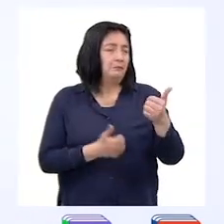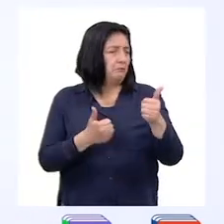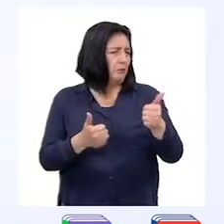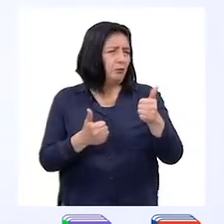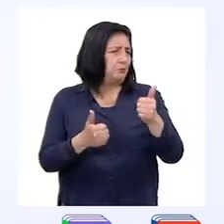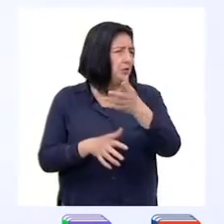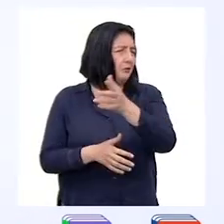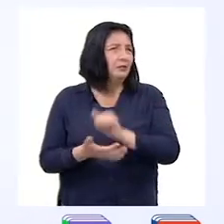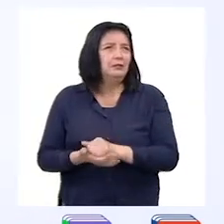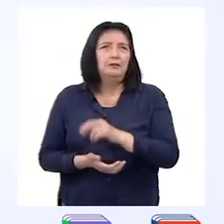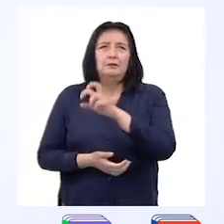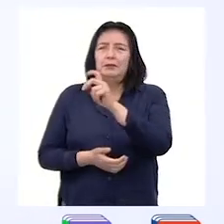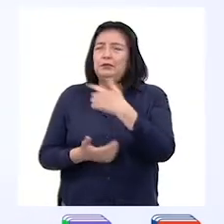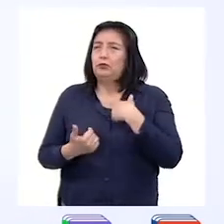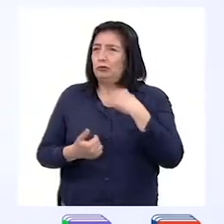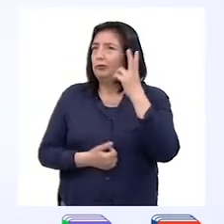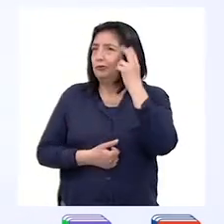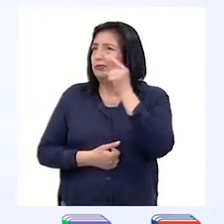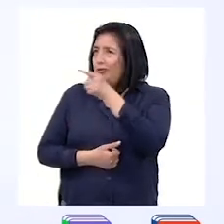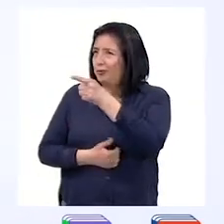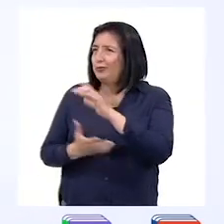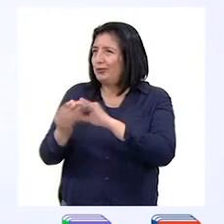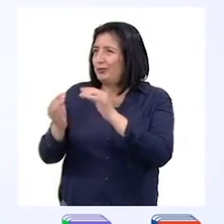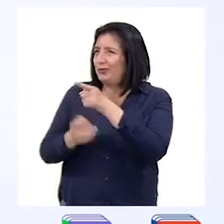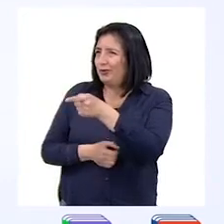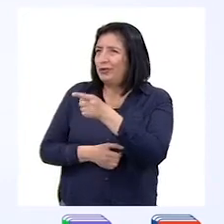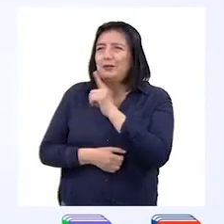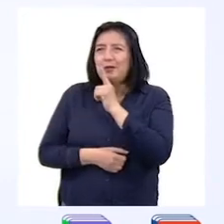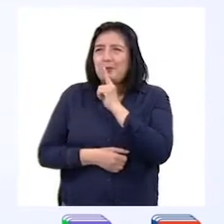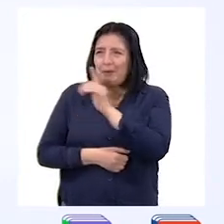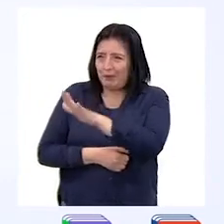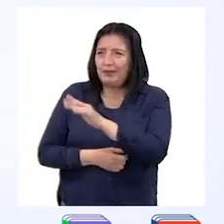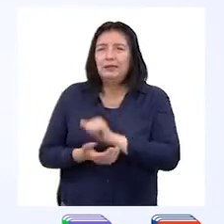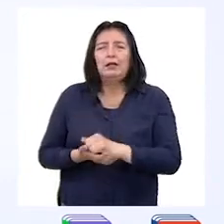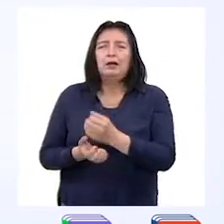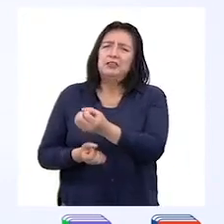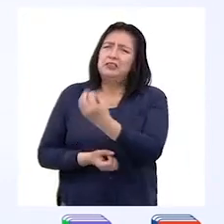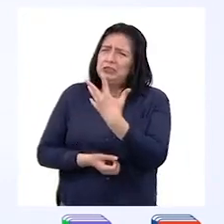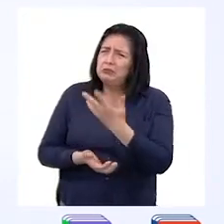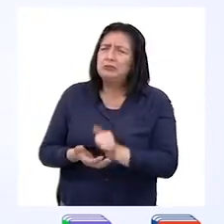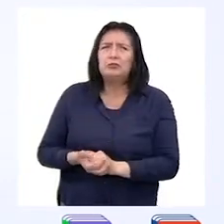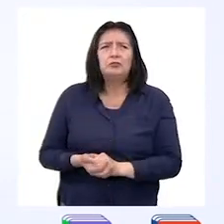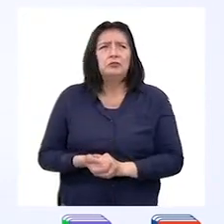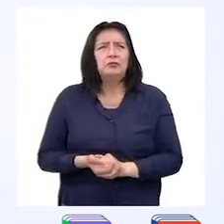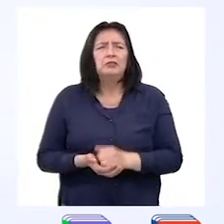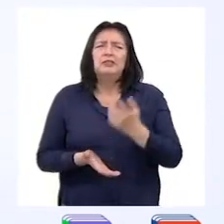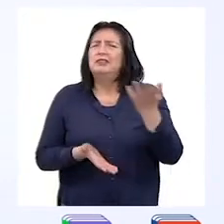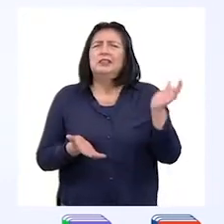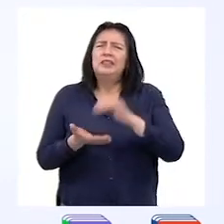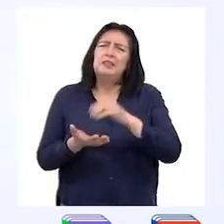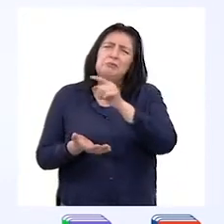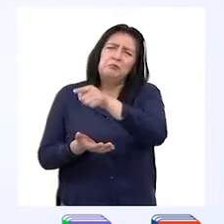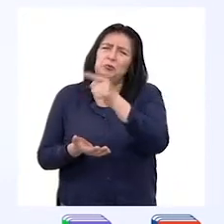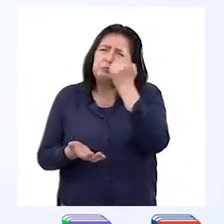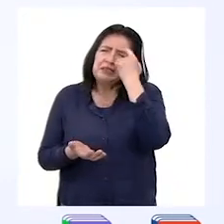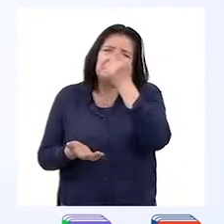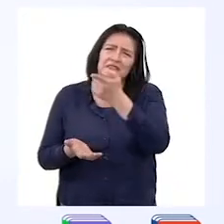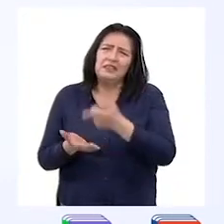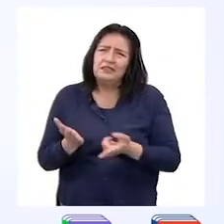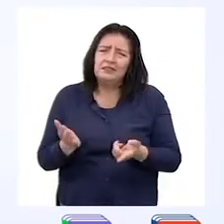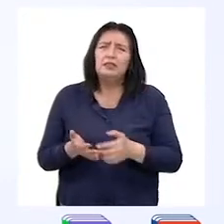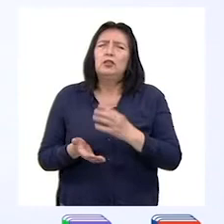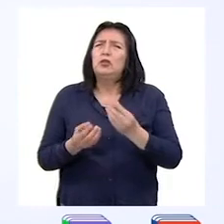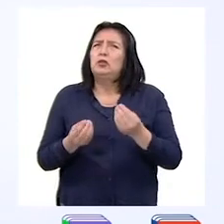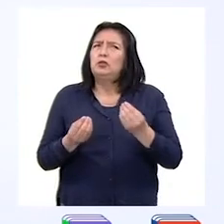bien, Patti. Escuché la historia que contaste sobre tu papá. Cuéntanos, ¿qué más pensaste acerca